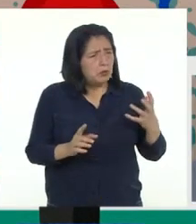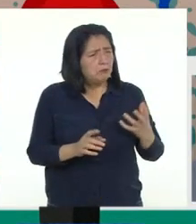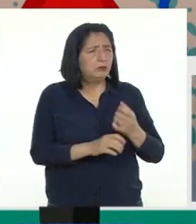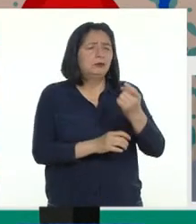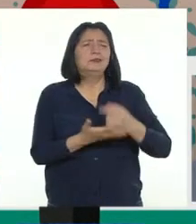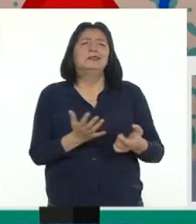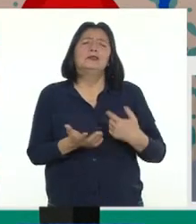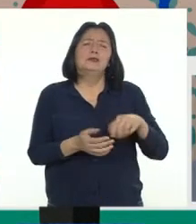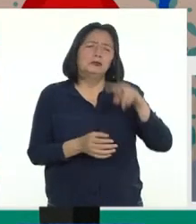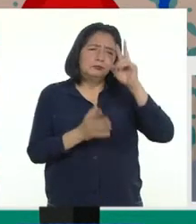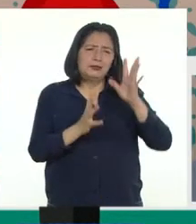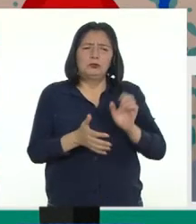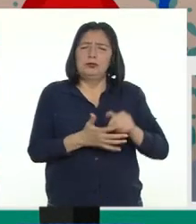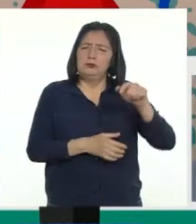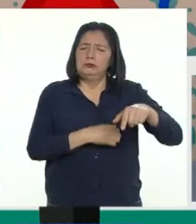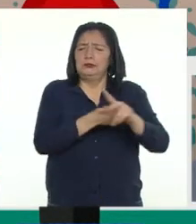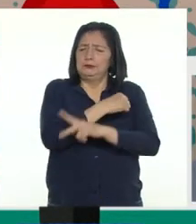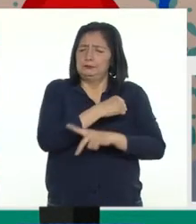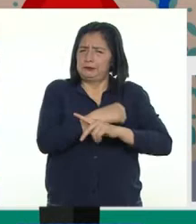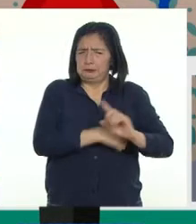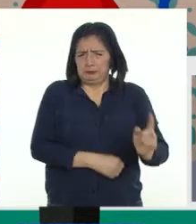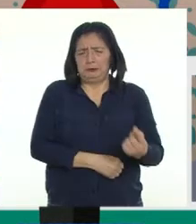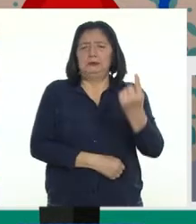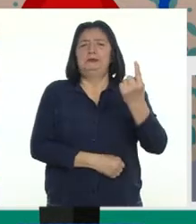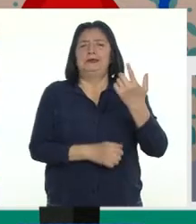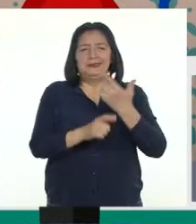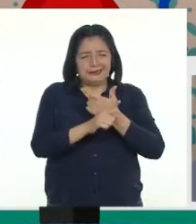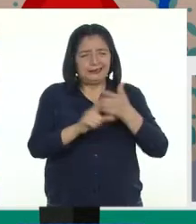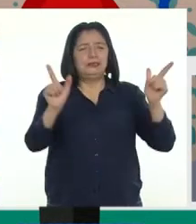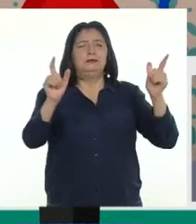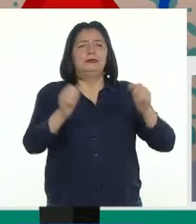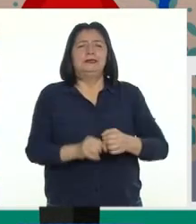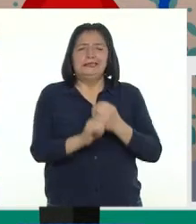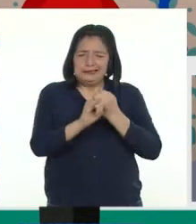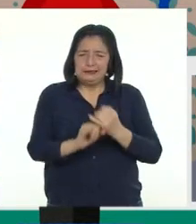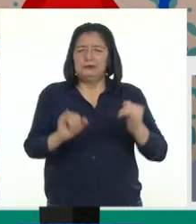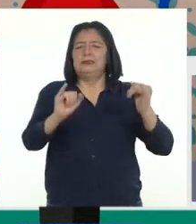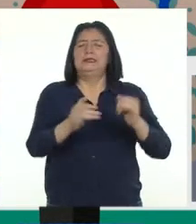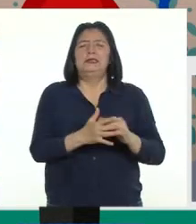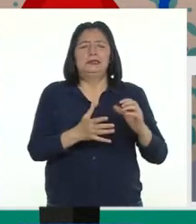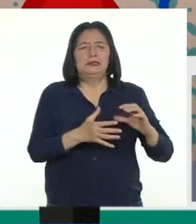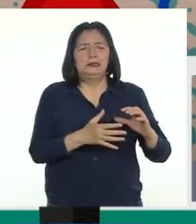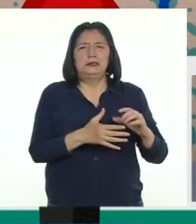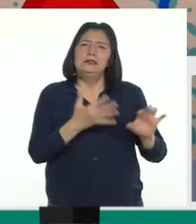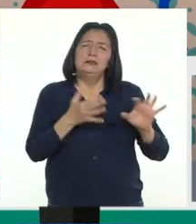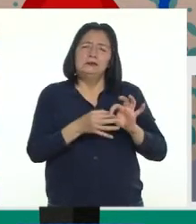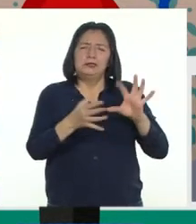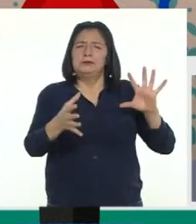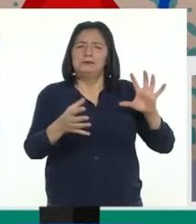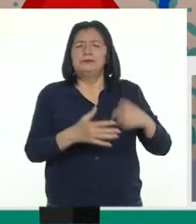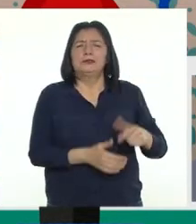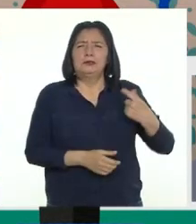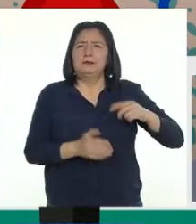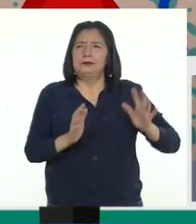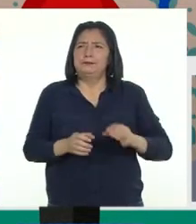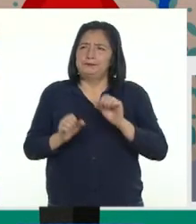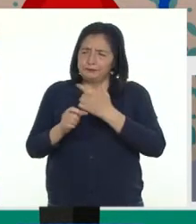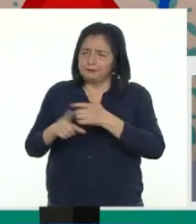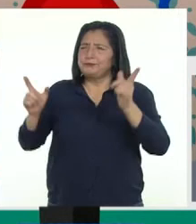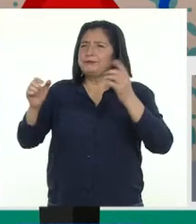de los patriotas. El país, por primera vez, era libre e independiente de los españoles. ¡Libres!